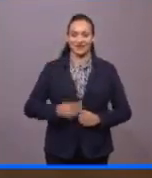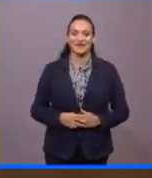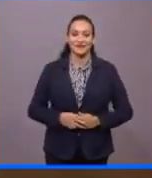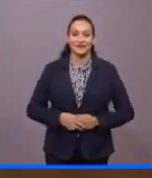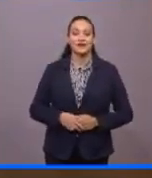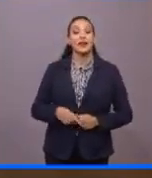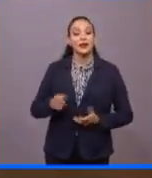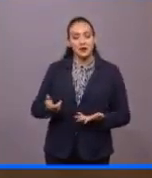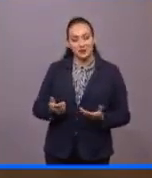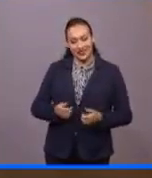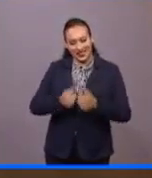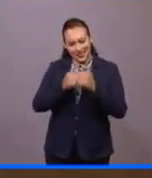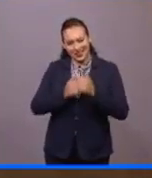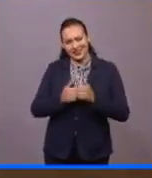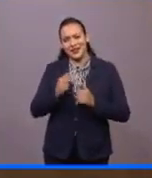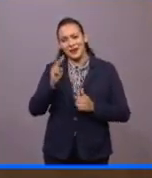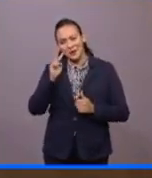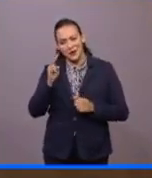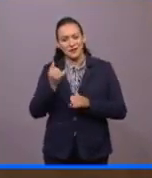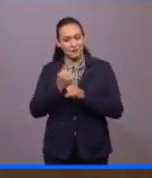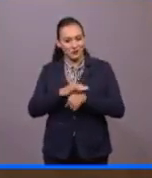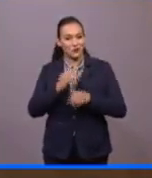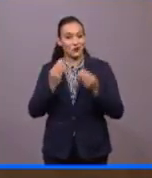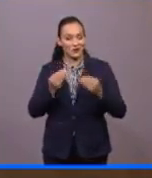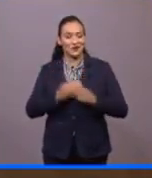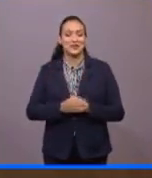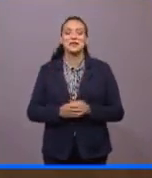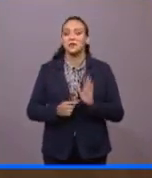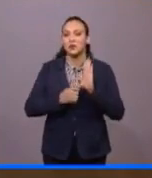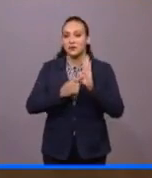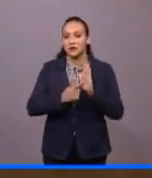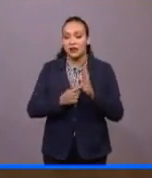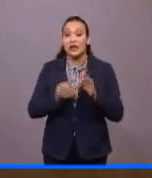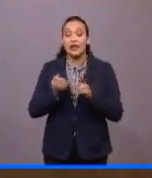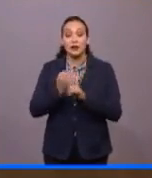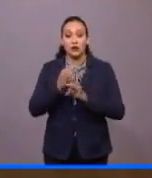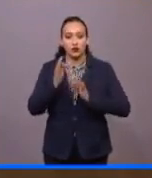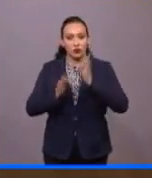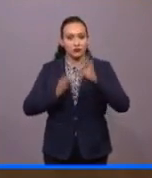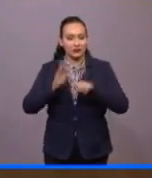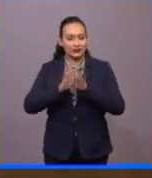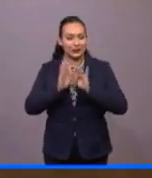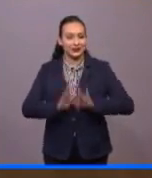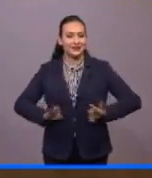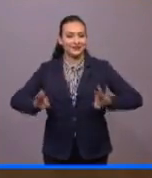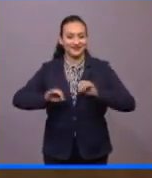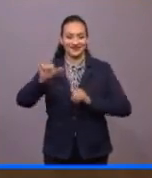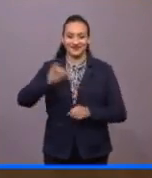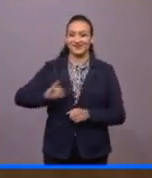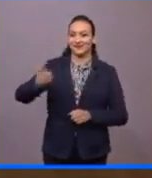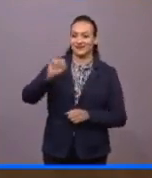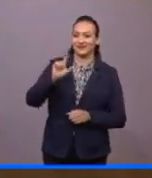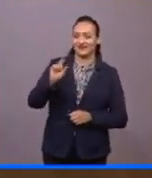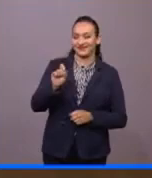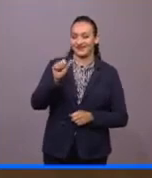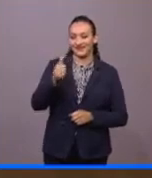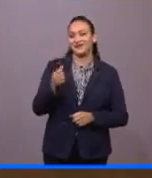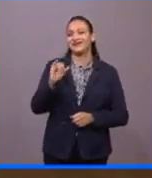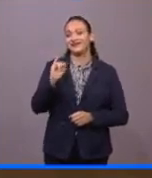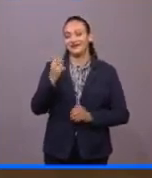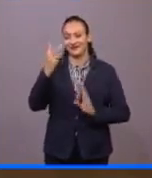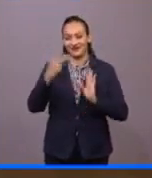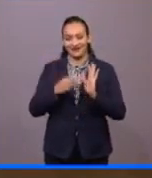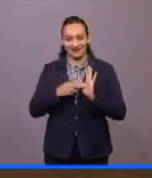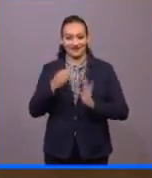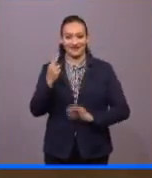Federación. Lo invitamos a quedarse con nosotros. Le presentaremos la información más destacada de este jueves 26 de junio